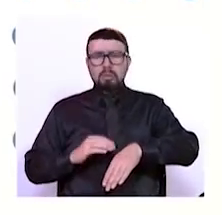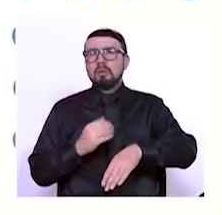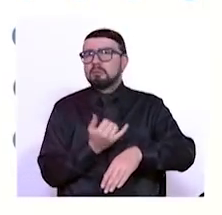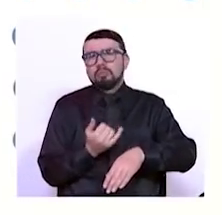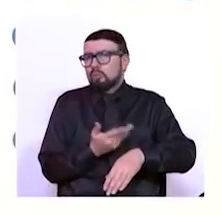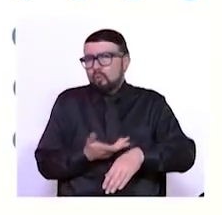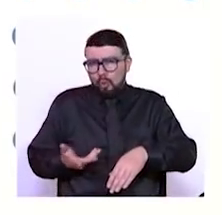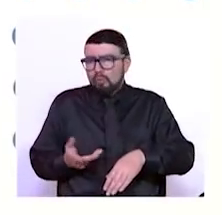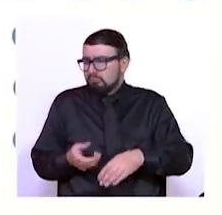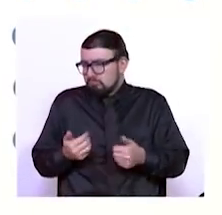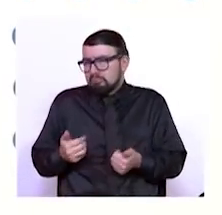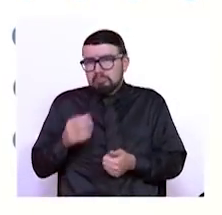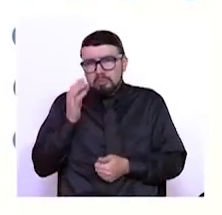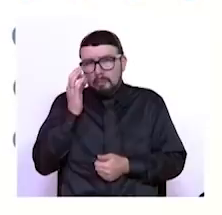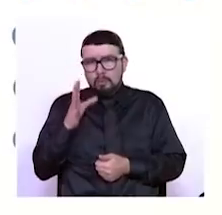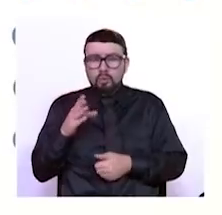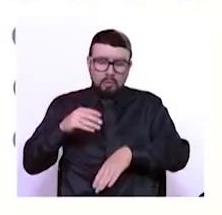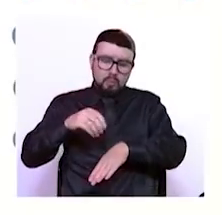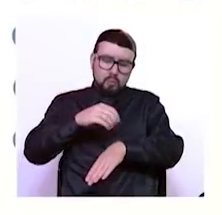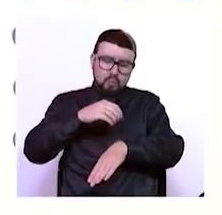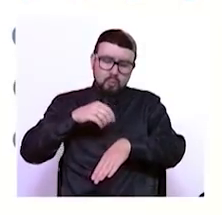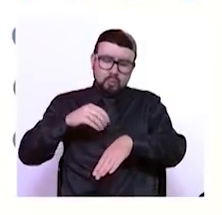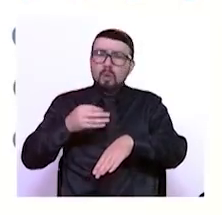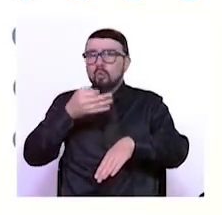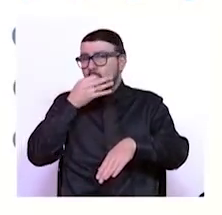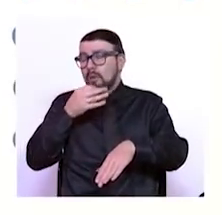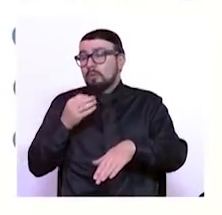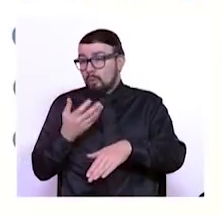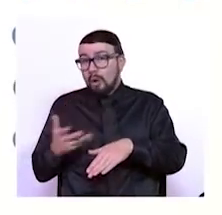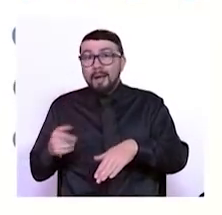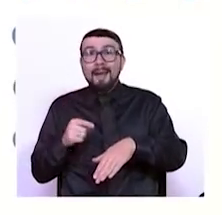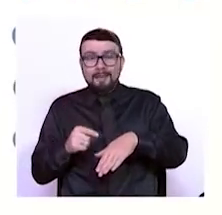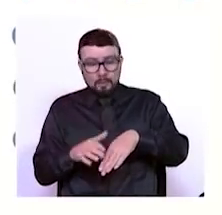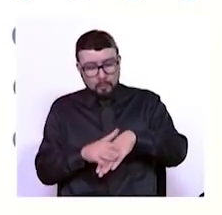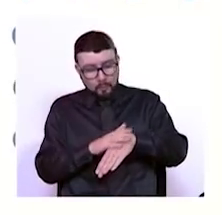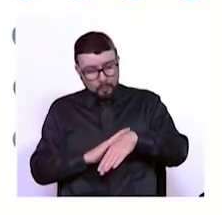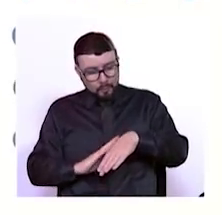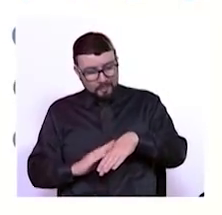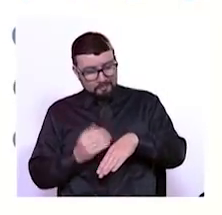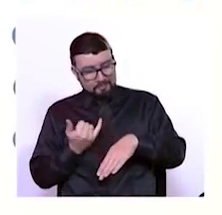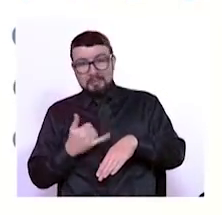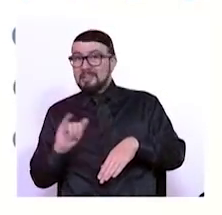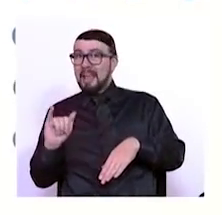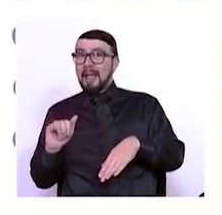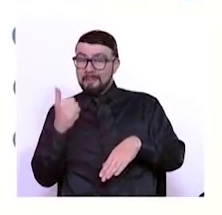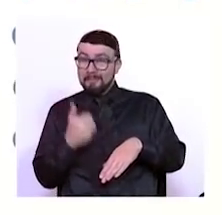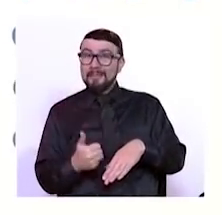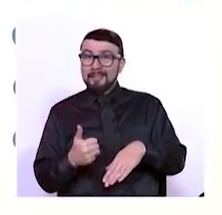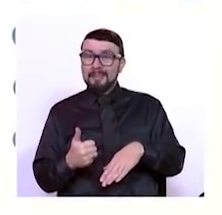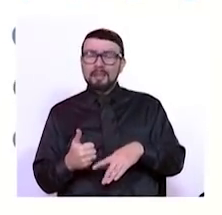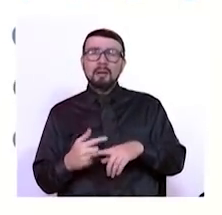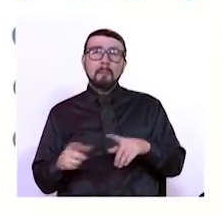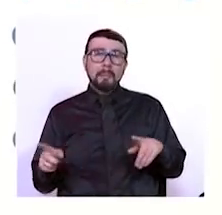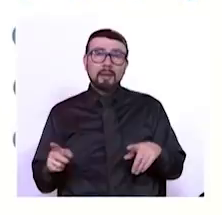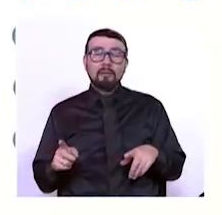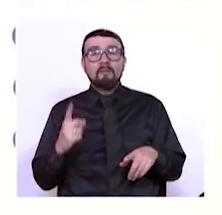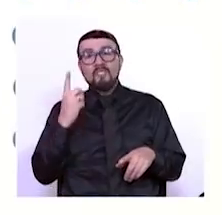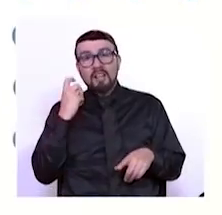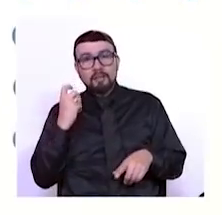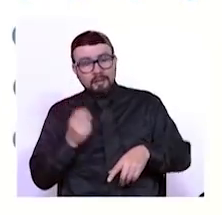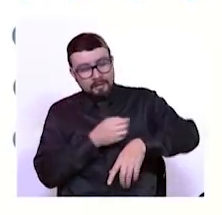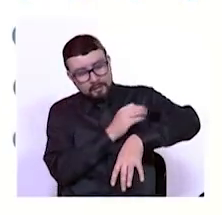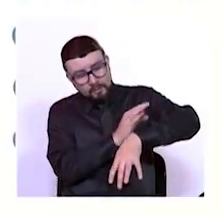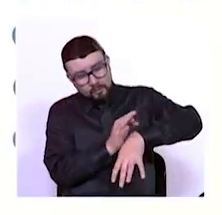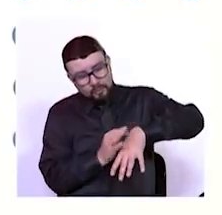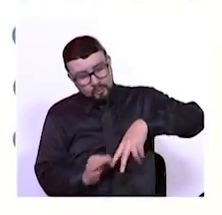ungüentos y tabletas, etcétera, se puede recuperar. Pero falta algo, recuperar la circulación